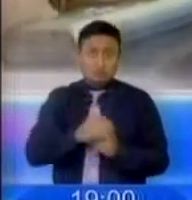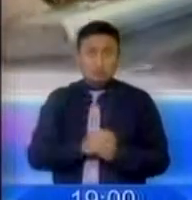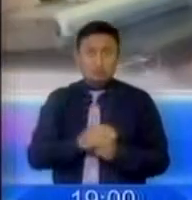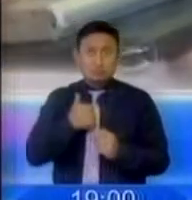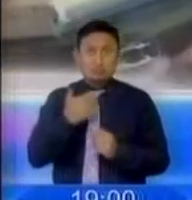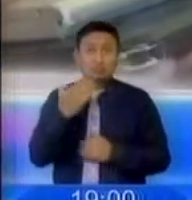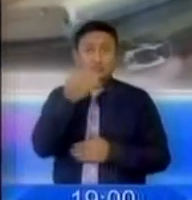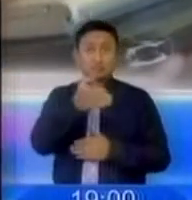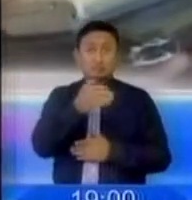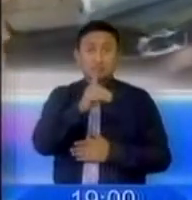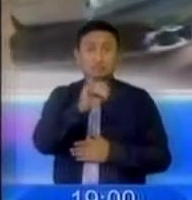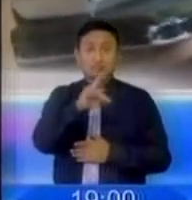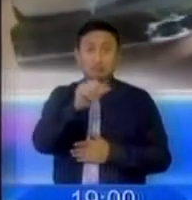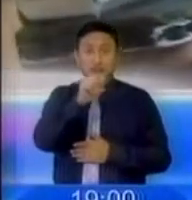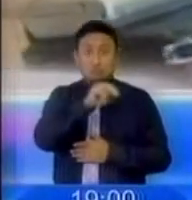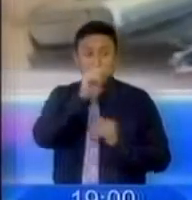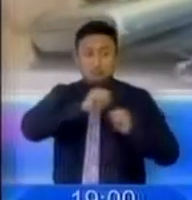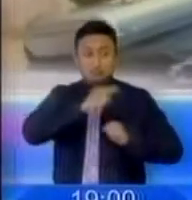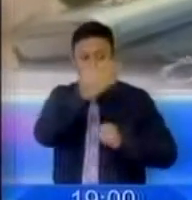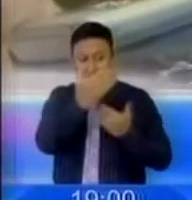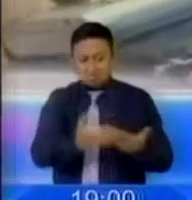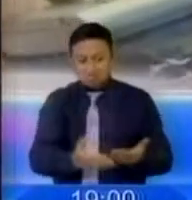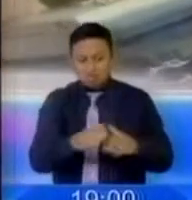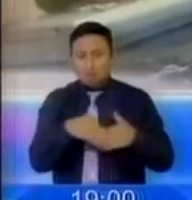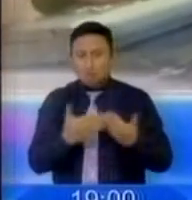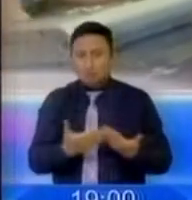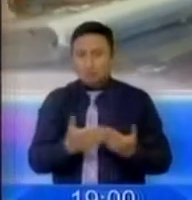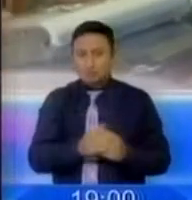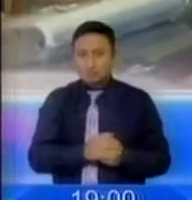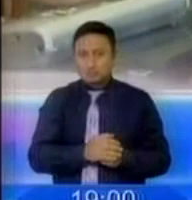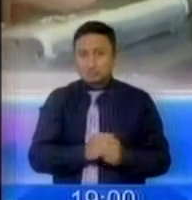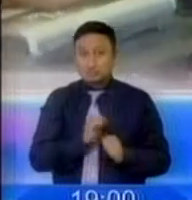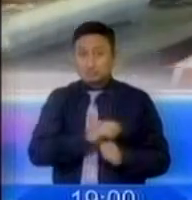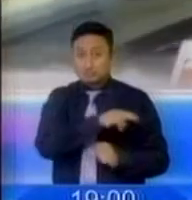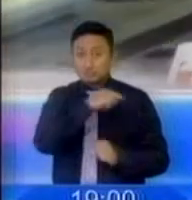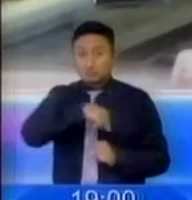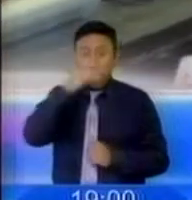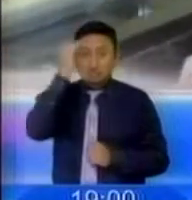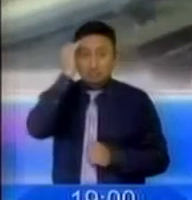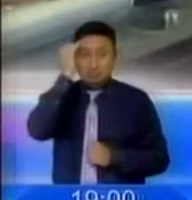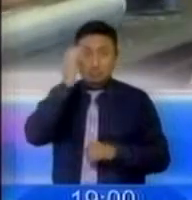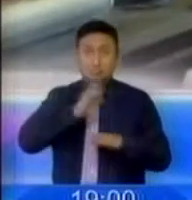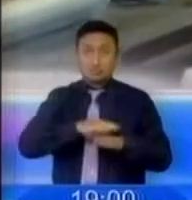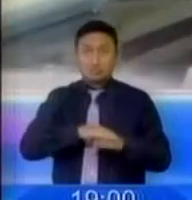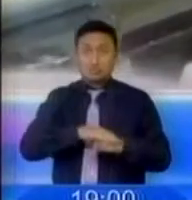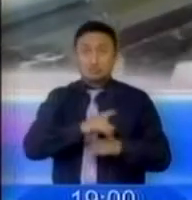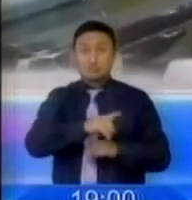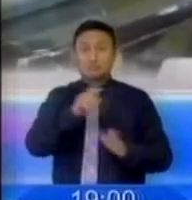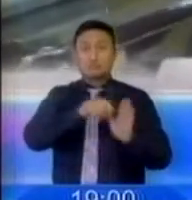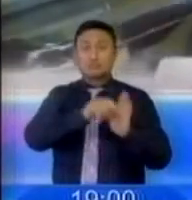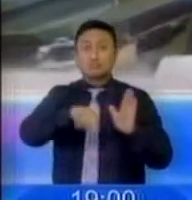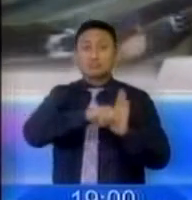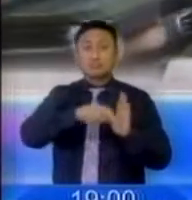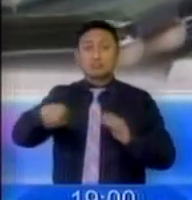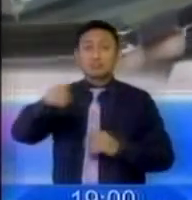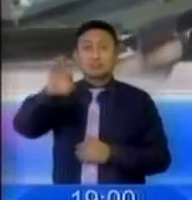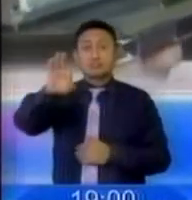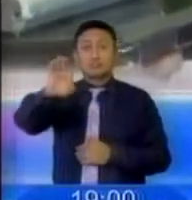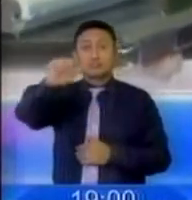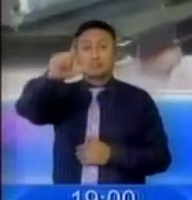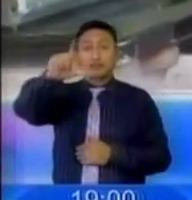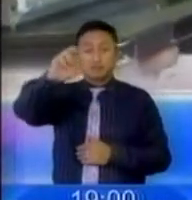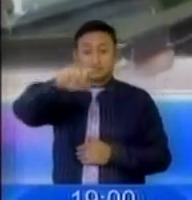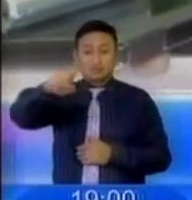acerqué donde ella está para ver las condiciones en las que se encuentra. Realmente nosotros estamos preocupados porque el abogado que tiene la señora Falcón en realidad